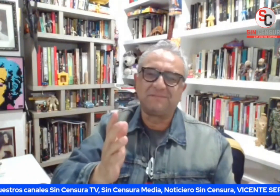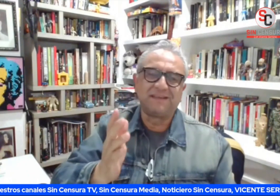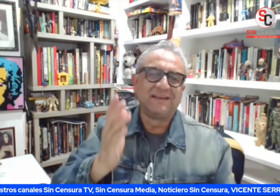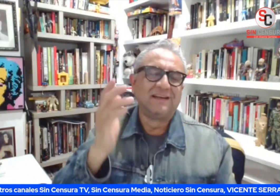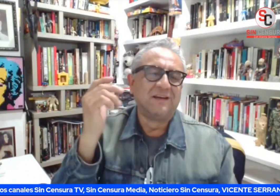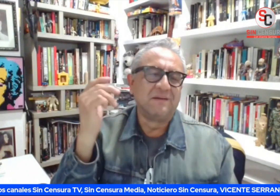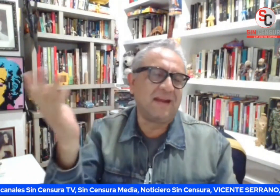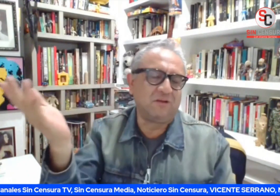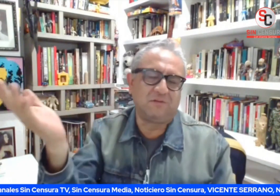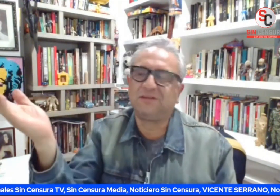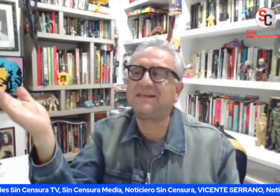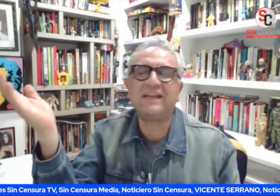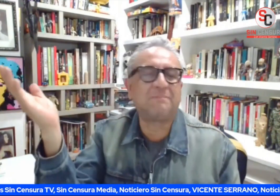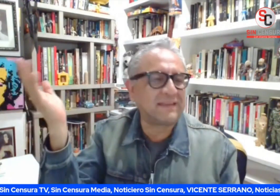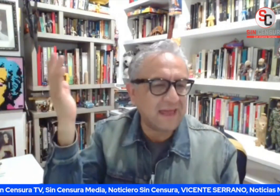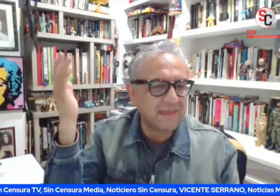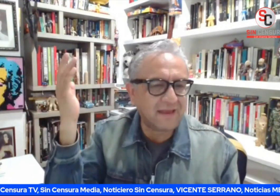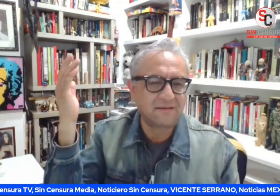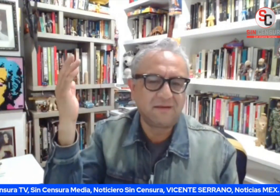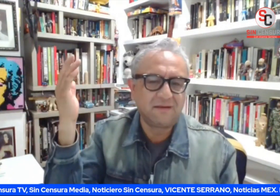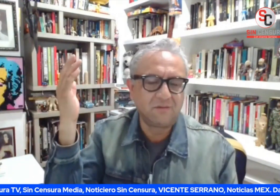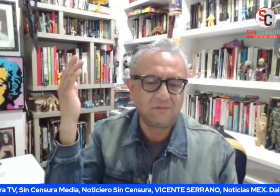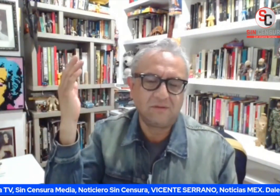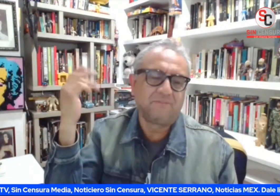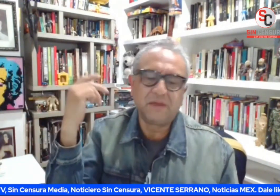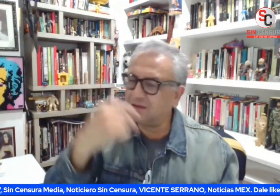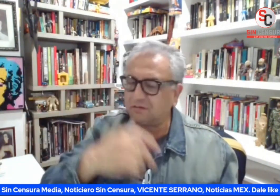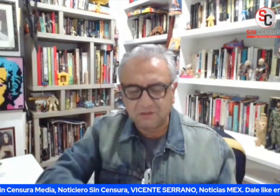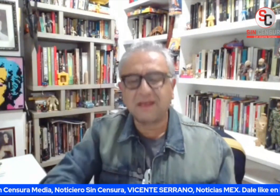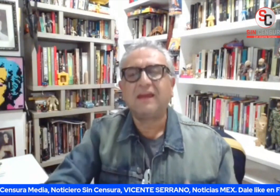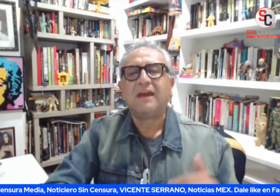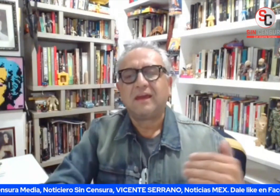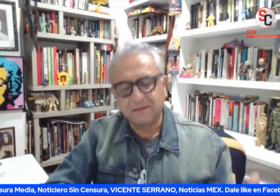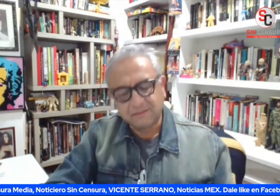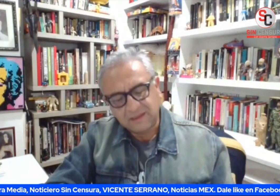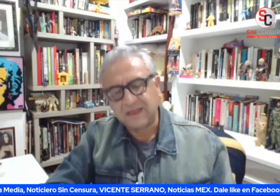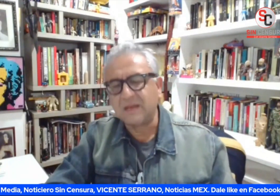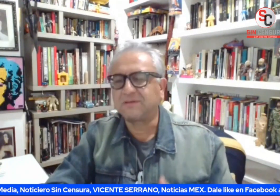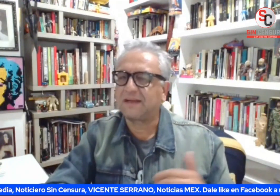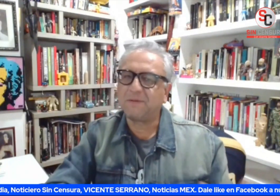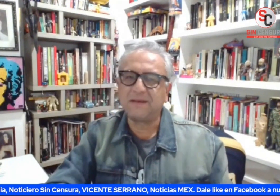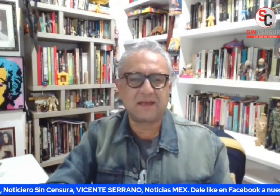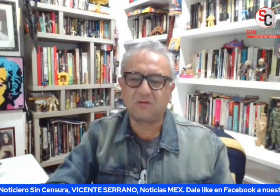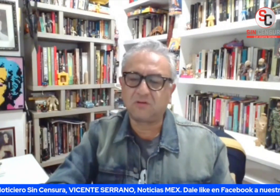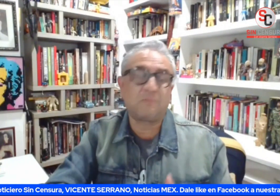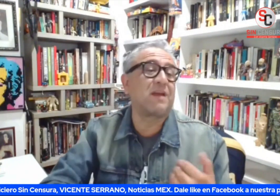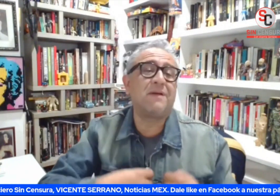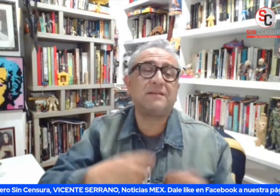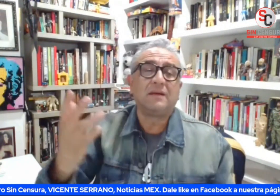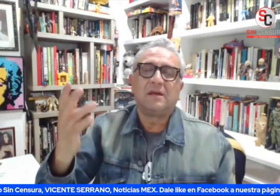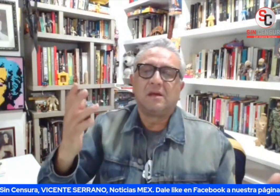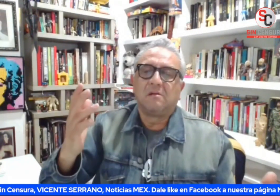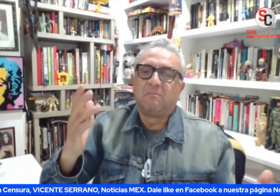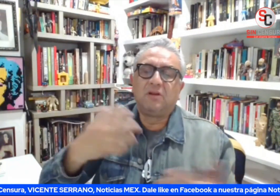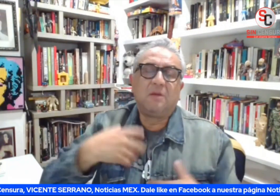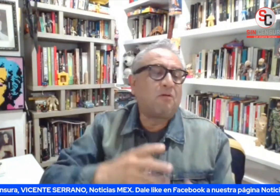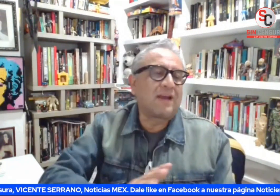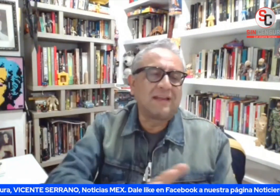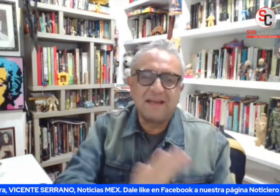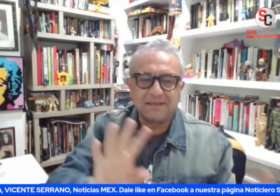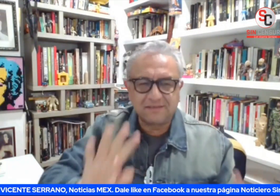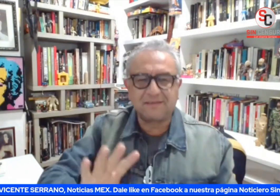espérame. Imagínate, los echan a patadas, ¿no? Y entonces creo que sí tenemos que repensarlo todo, porque además, pues lo